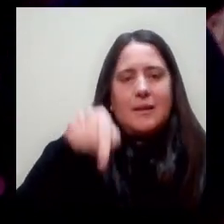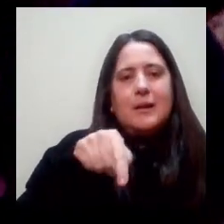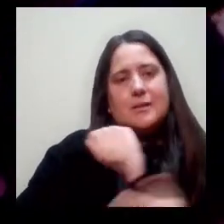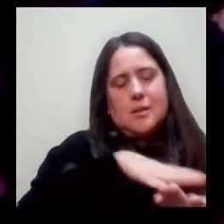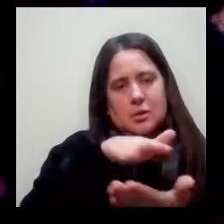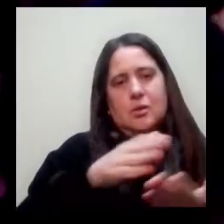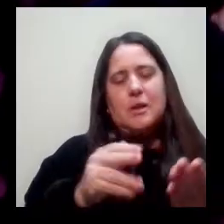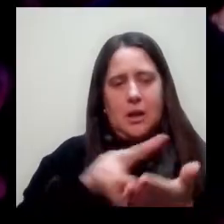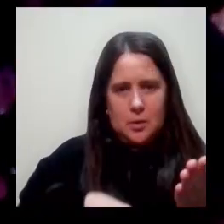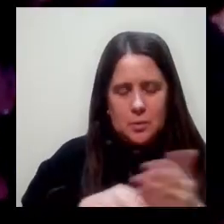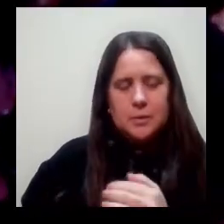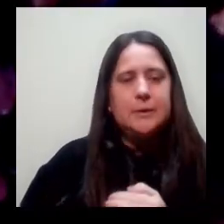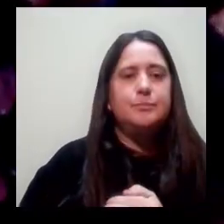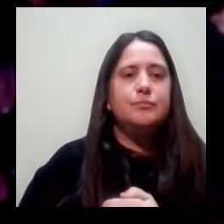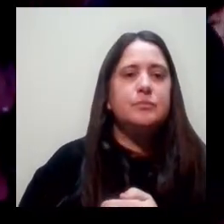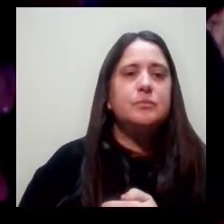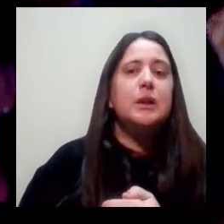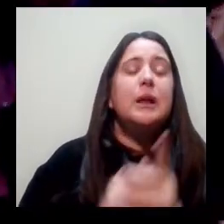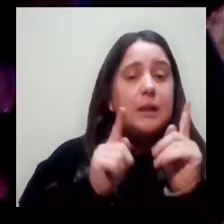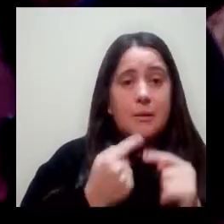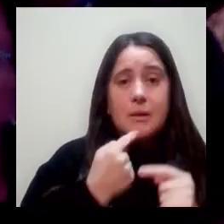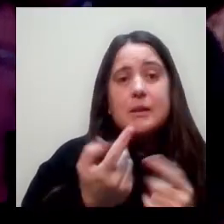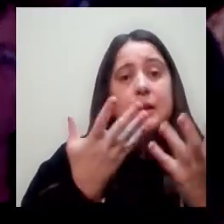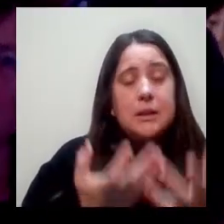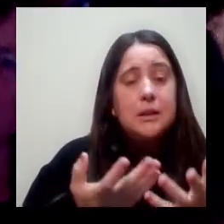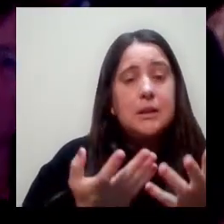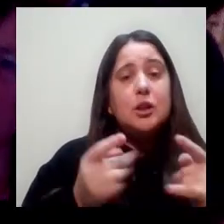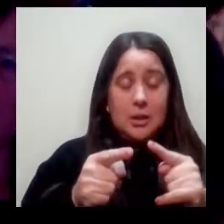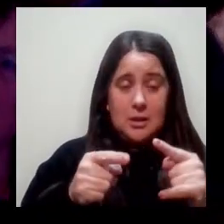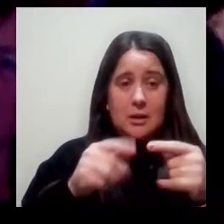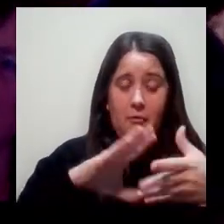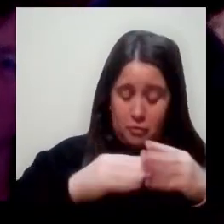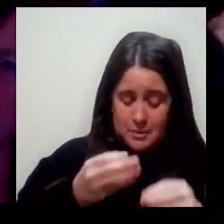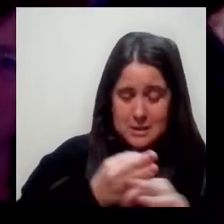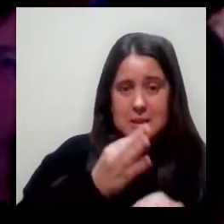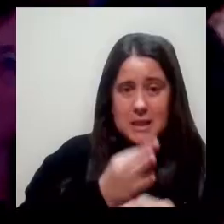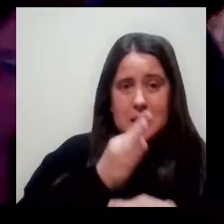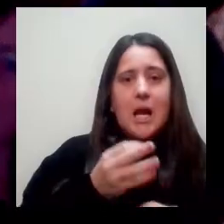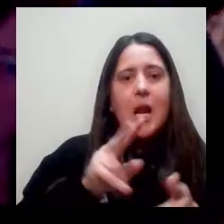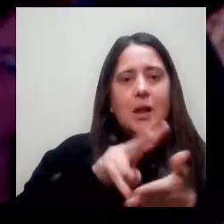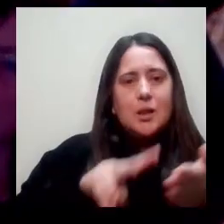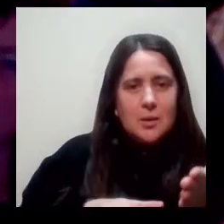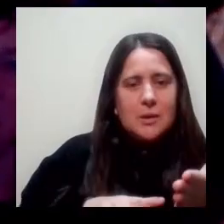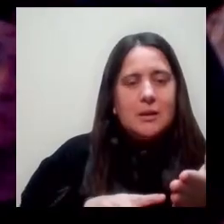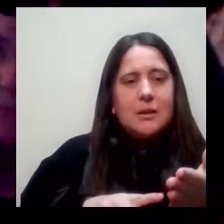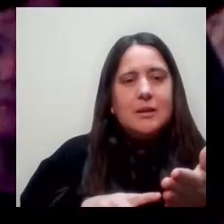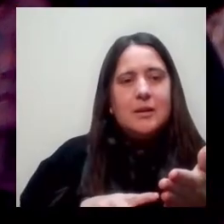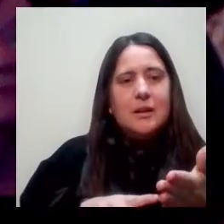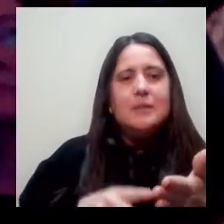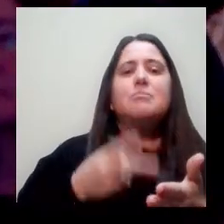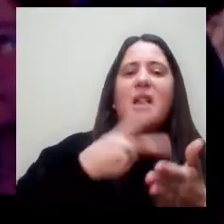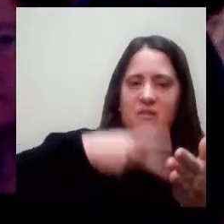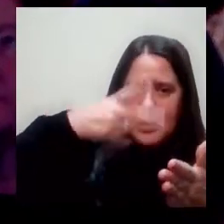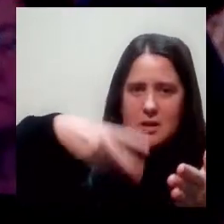lectura. No quiero dejar de lado que estas prácticas de enseñanza de lectura, la planificación y